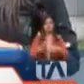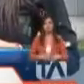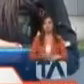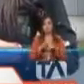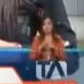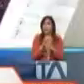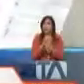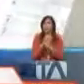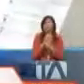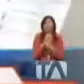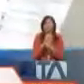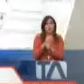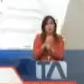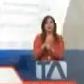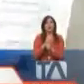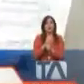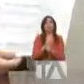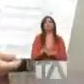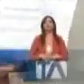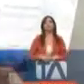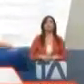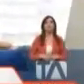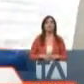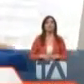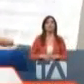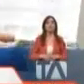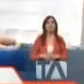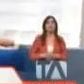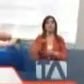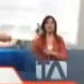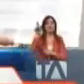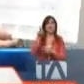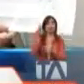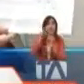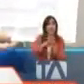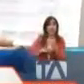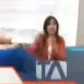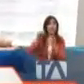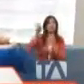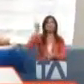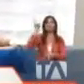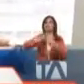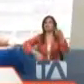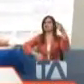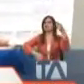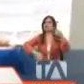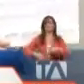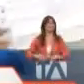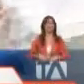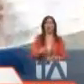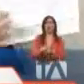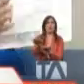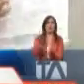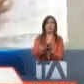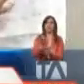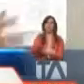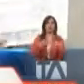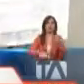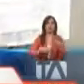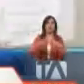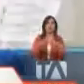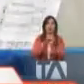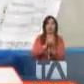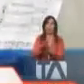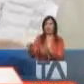varias seguridades. Un efecto anticopia, es decir, cuando quieran sacar una copia de este papel, va a salir la palabra